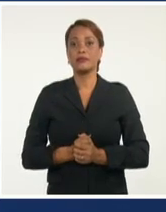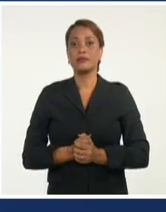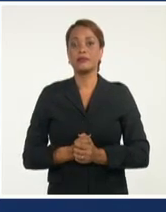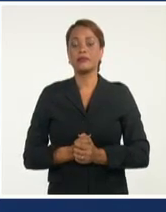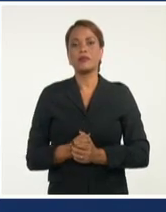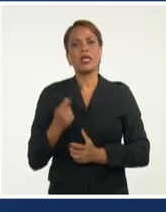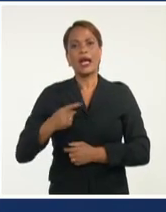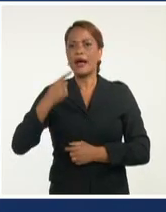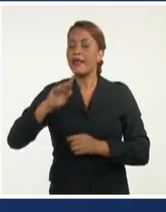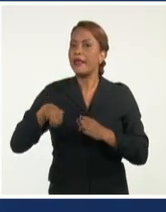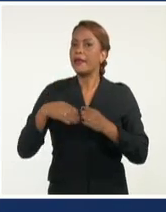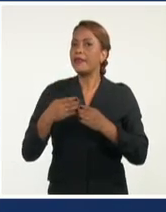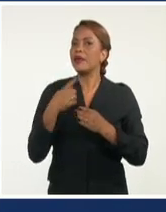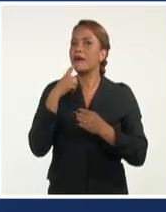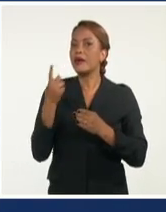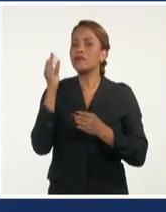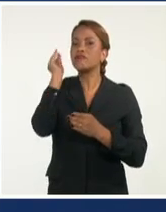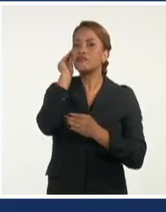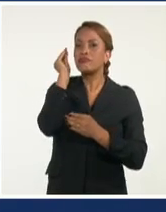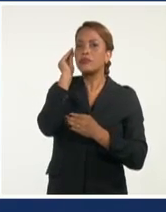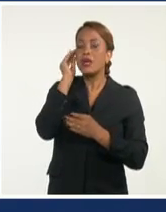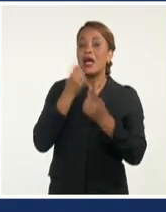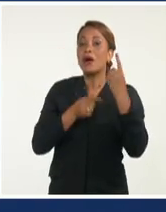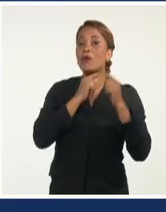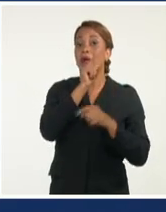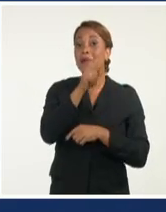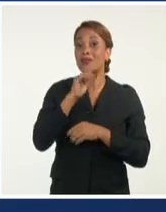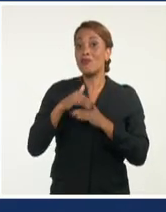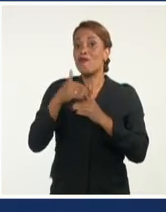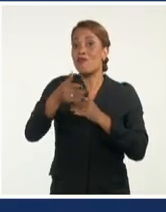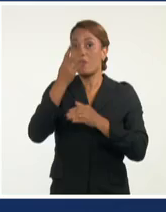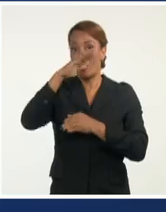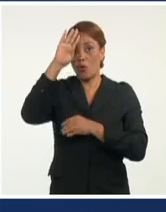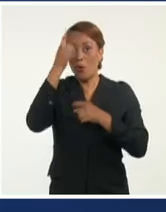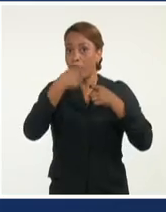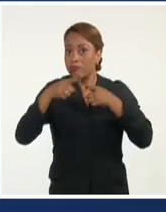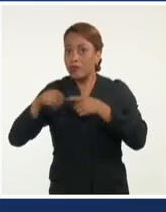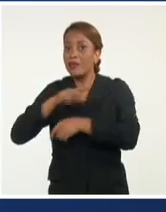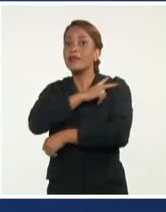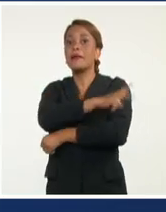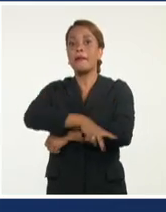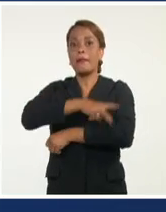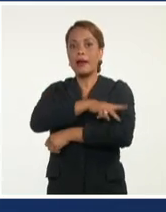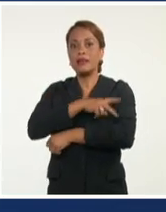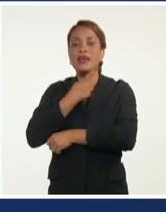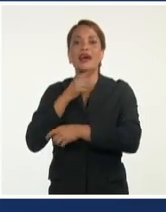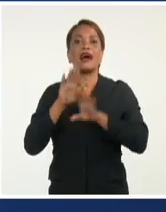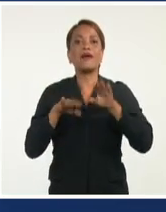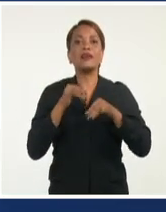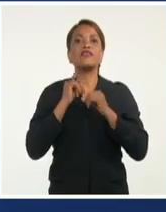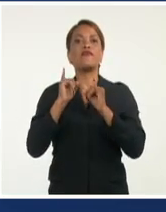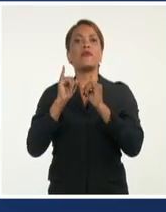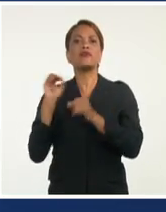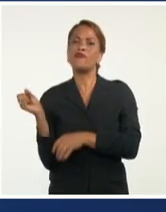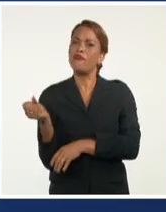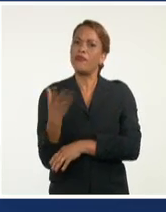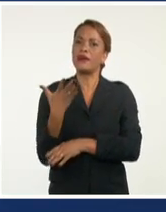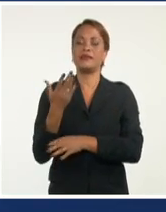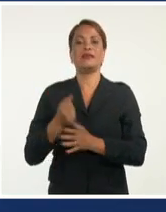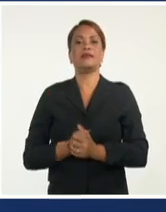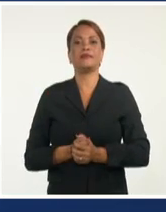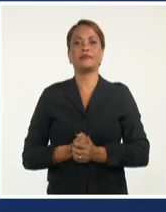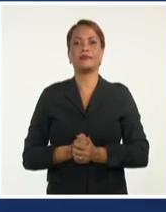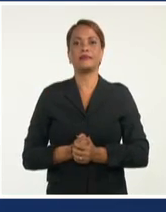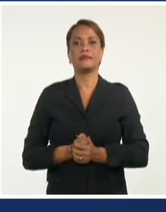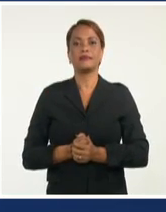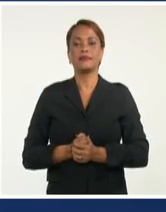más se está comprendiendo por muchas personas fuera de Cuba que buena parte de la información que les está llegando es falsa y que lo que